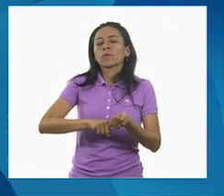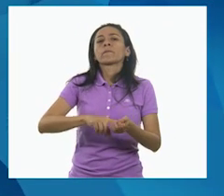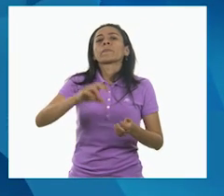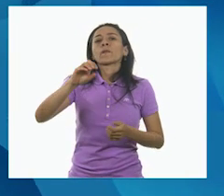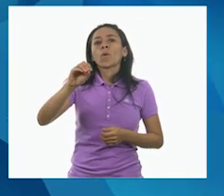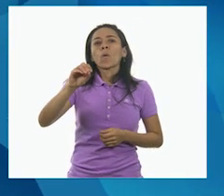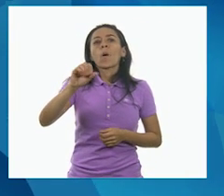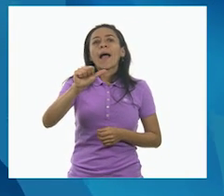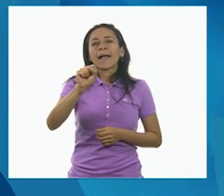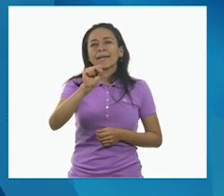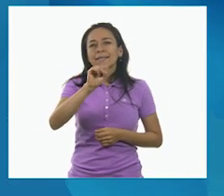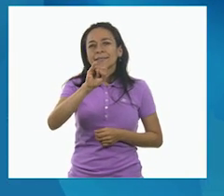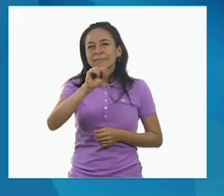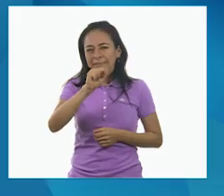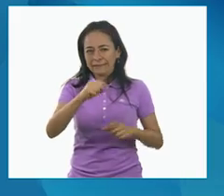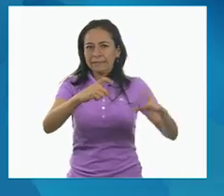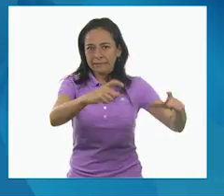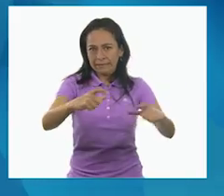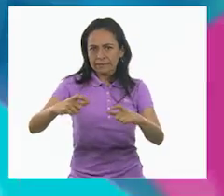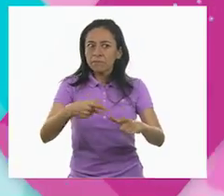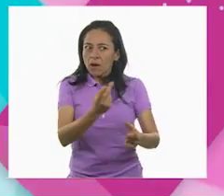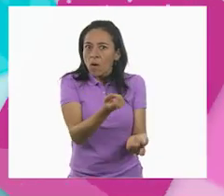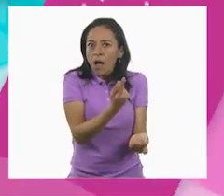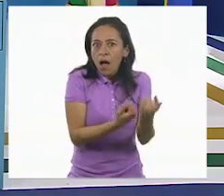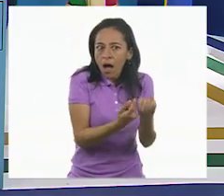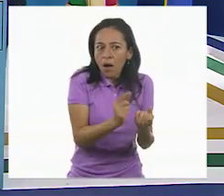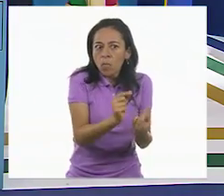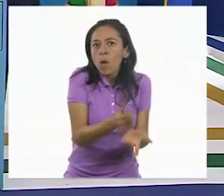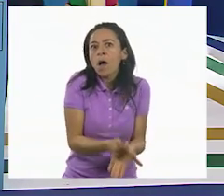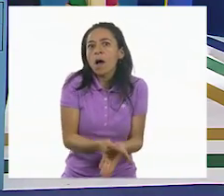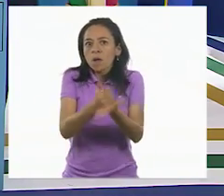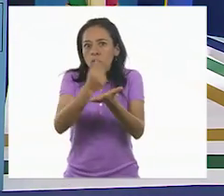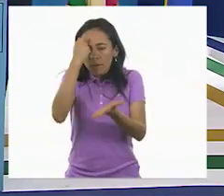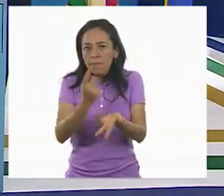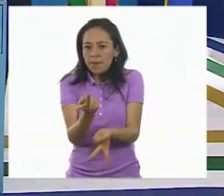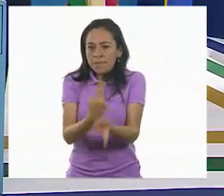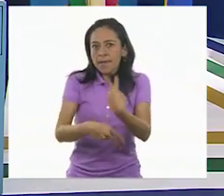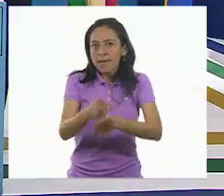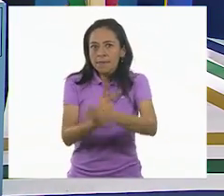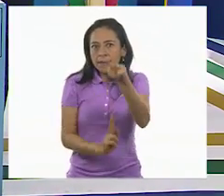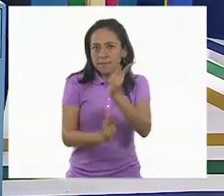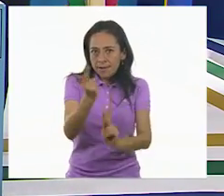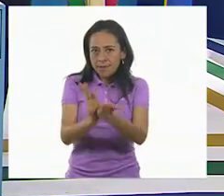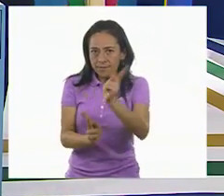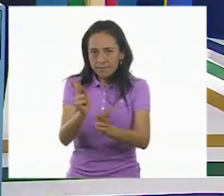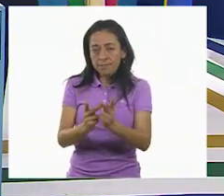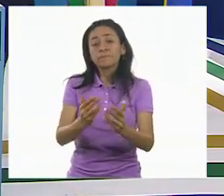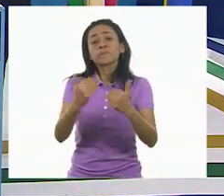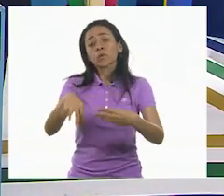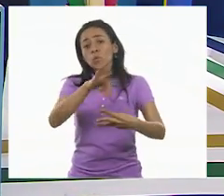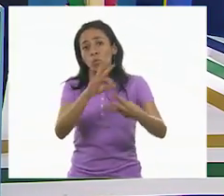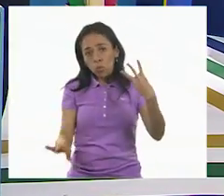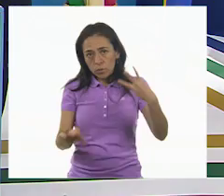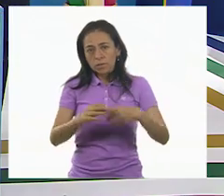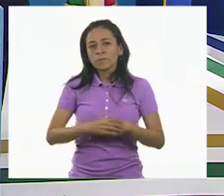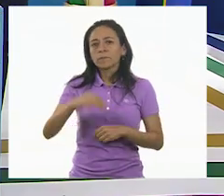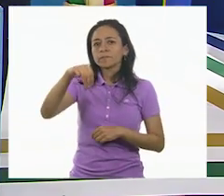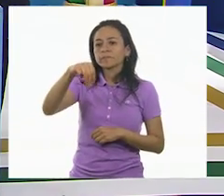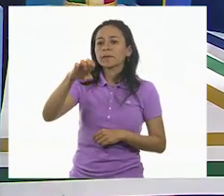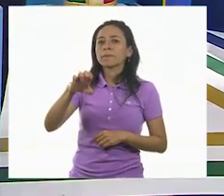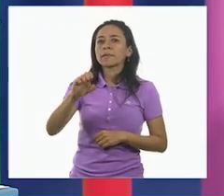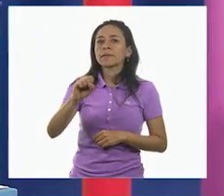favorables para la agricultura. Y finalmente Mesoamérica, que es el espacio que mayor